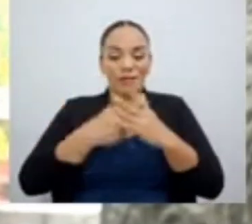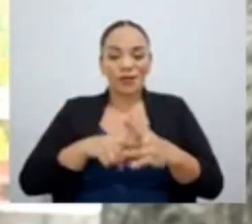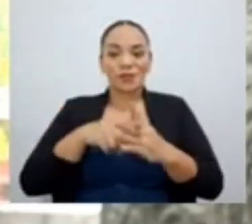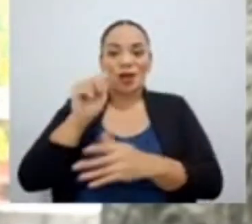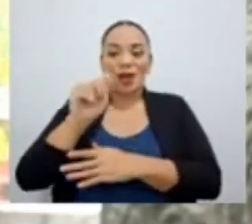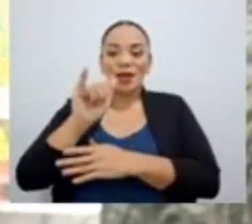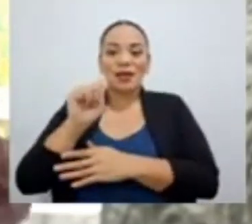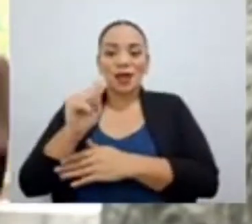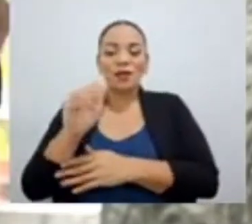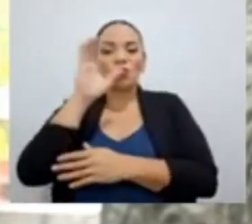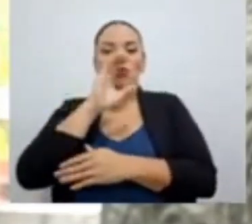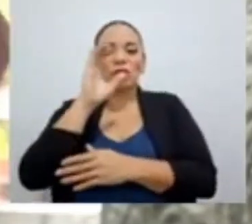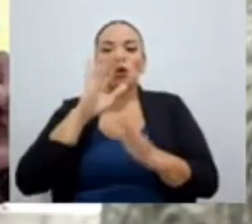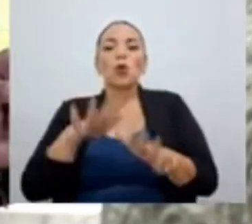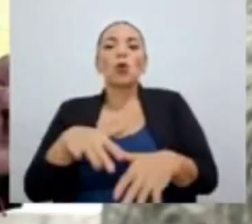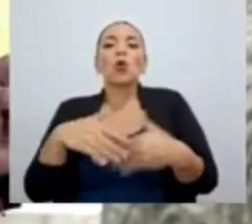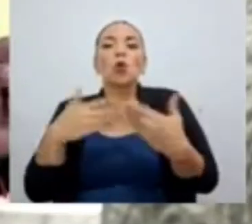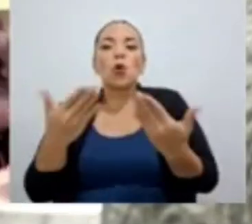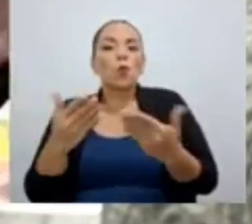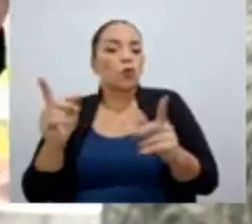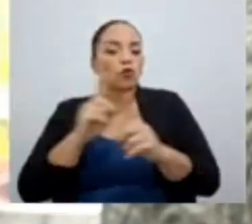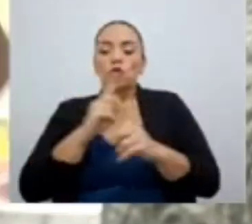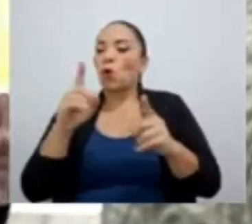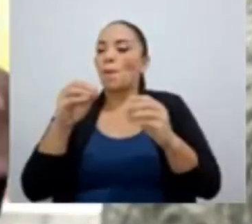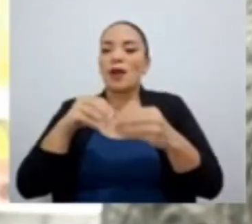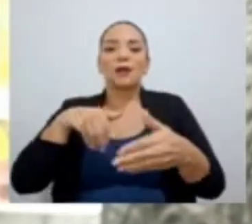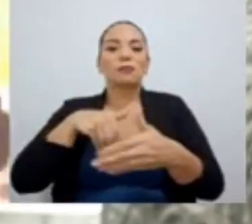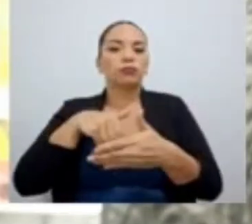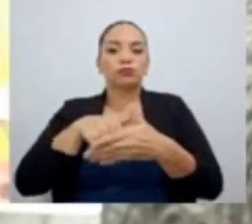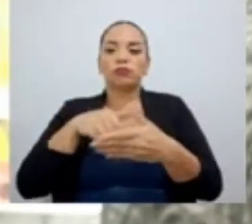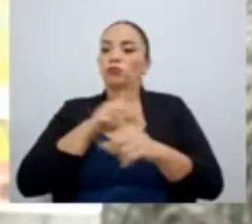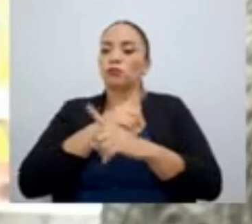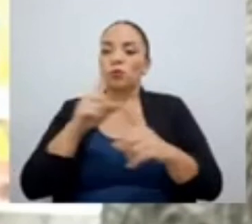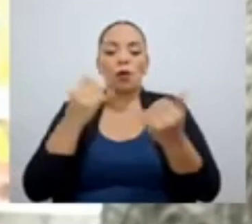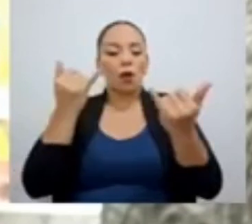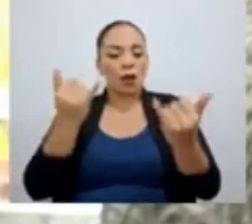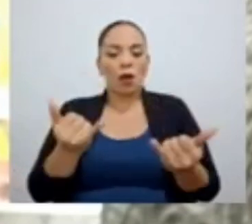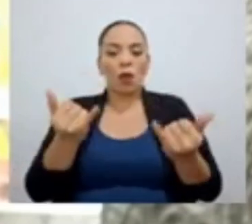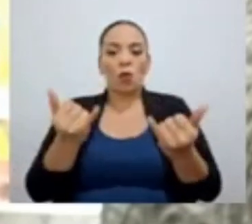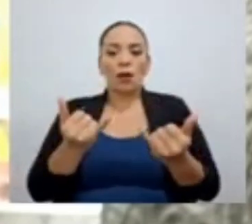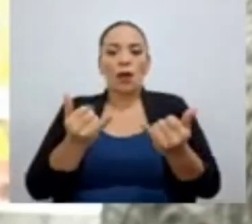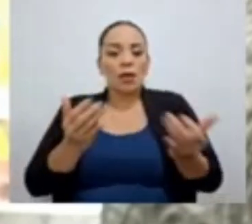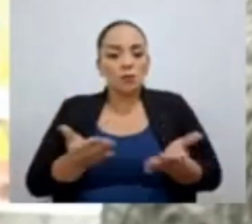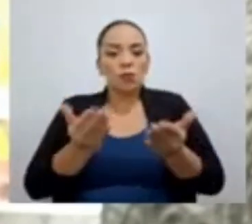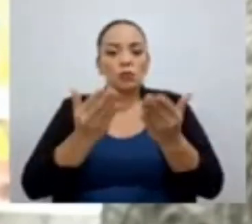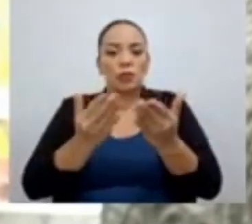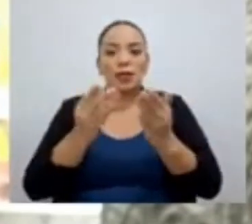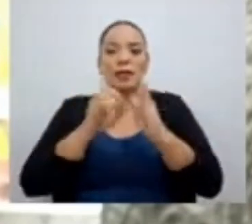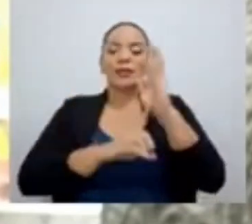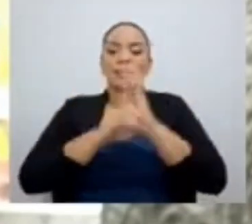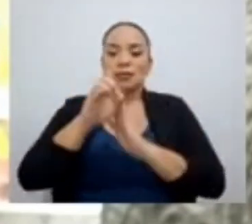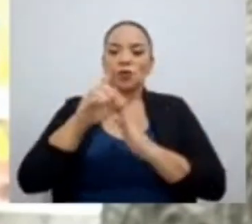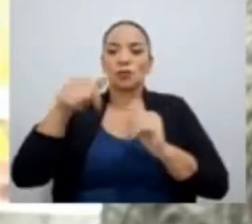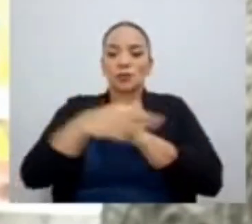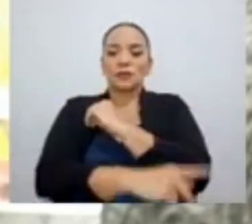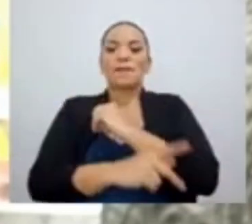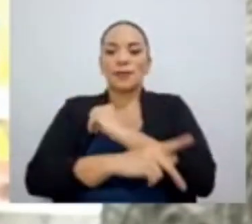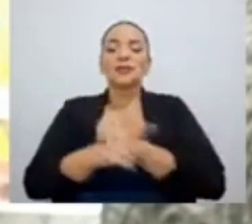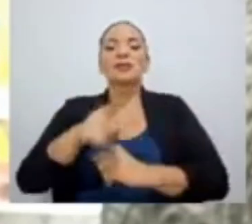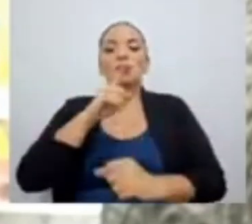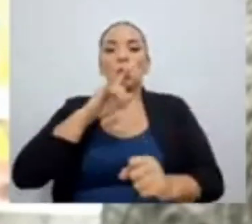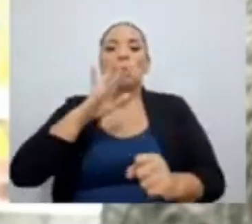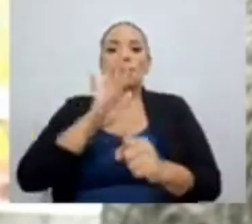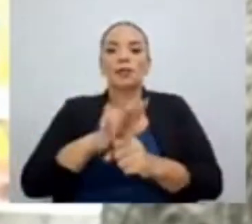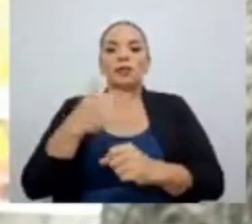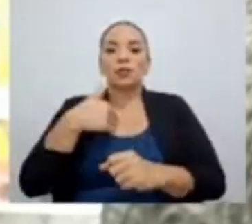buscar cómo dejar de ser un obstáculo y convertirse más bien en un impulsor de desarrollo de este país, y eso lo estamos cumpliendo también,